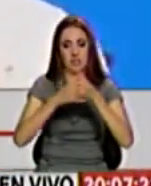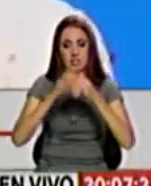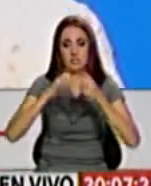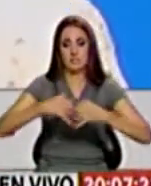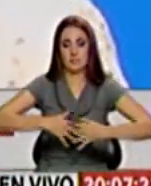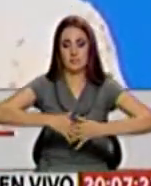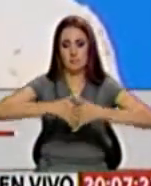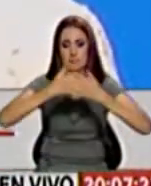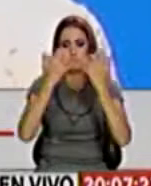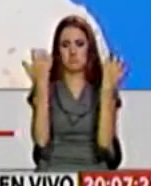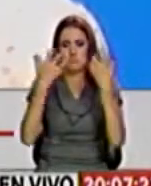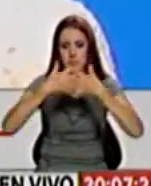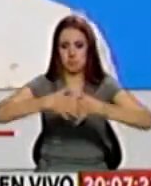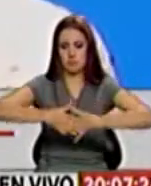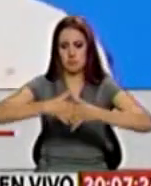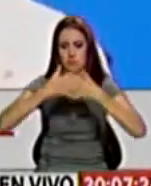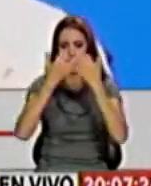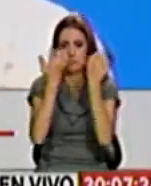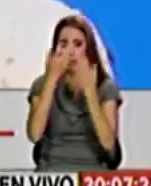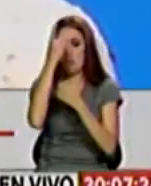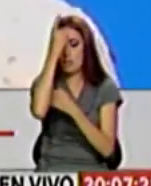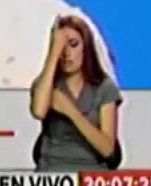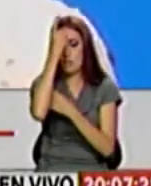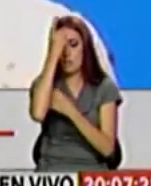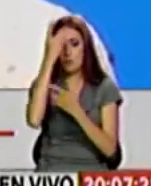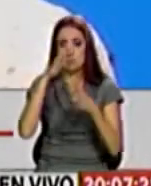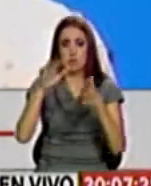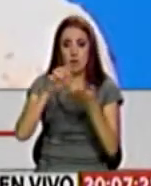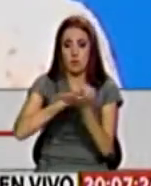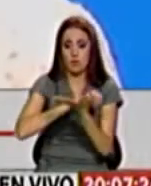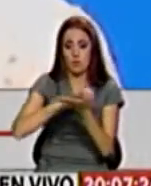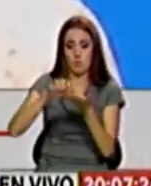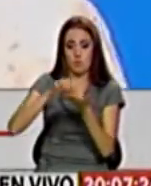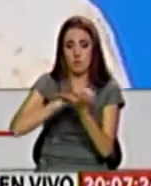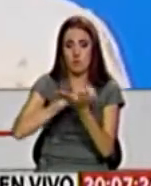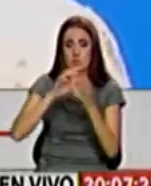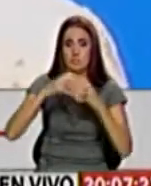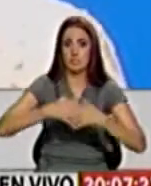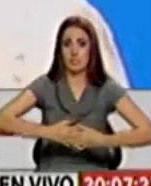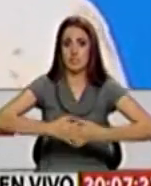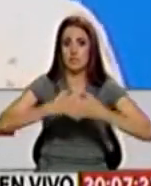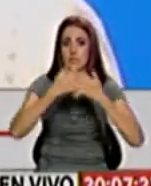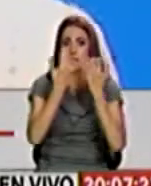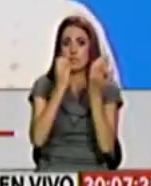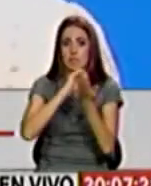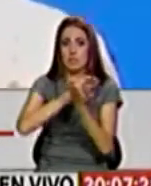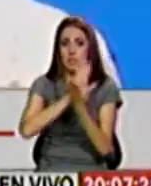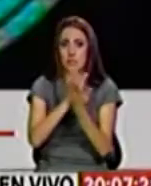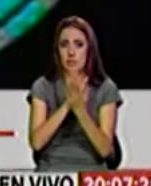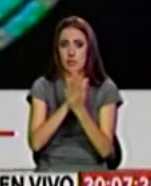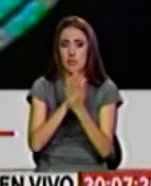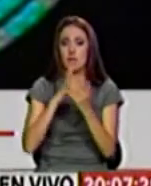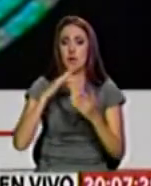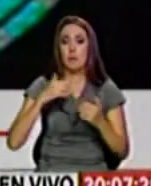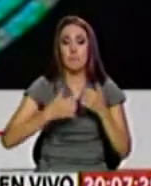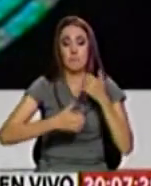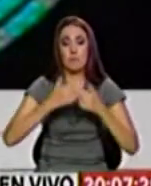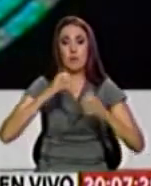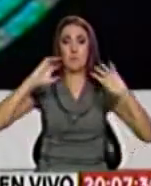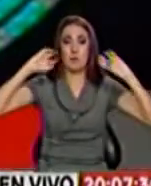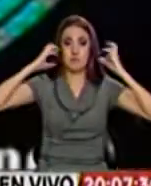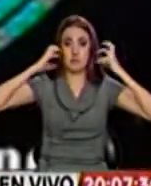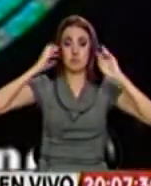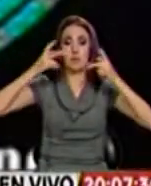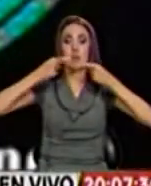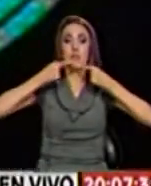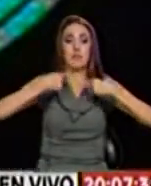se quiere establecer las dudas y se quiere desestabilizar a un órgano tan relevante como es la Asamblea Nacional. Respecto al audio filtrado entre